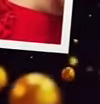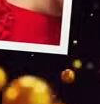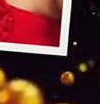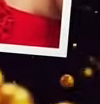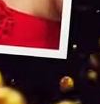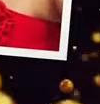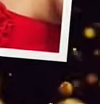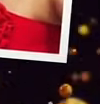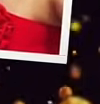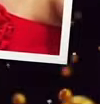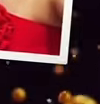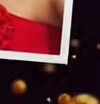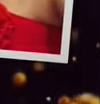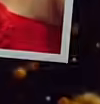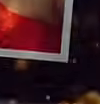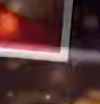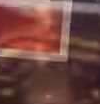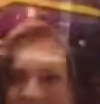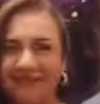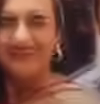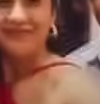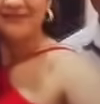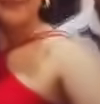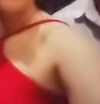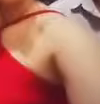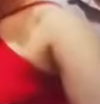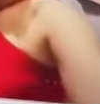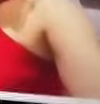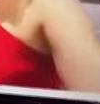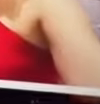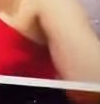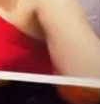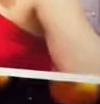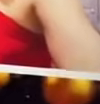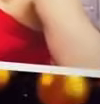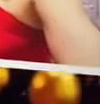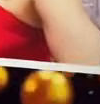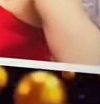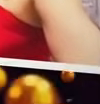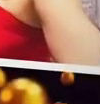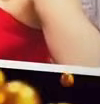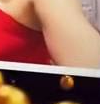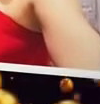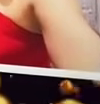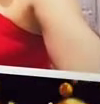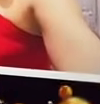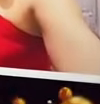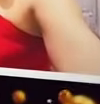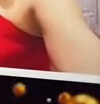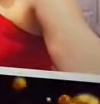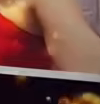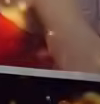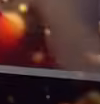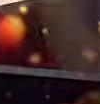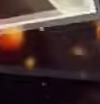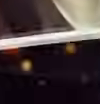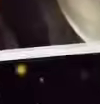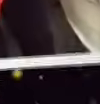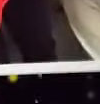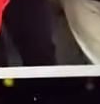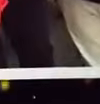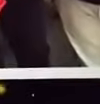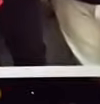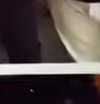volverás. Llévate contigo lo que está de más. Con mucho swing,